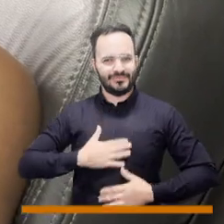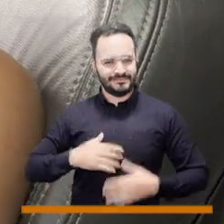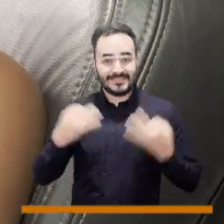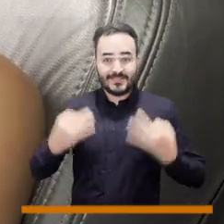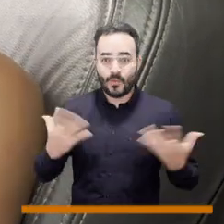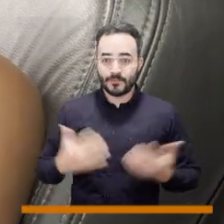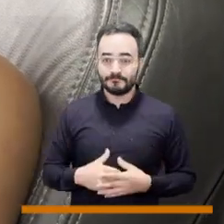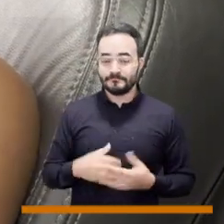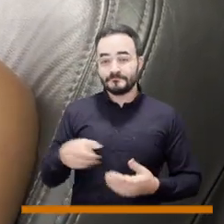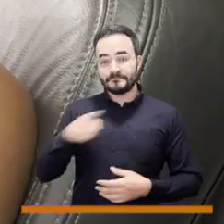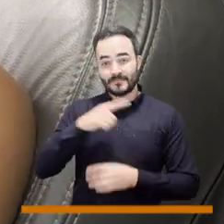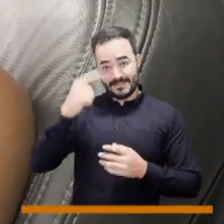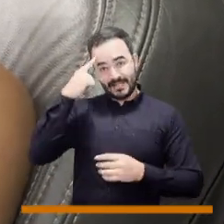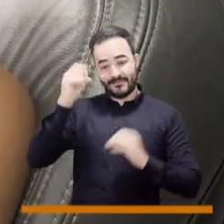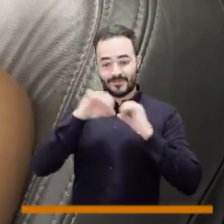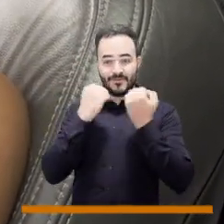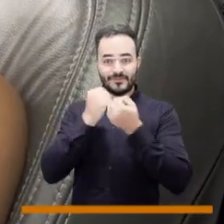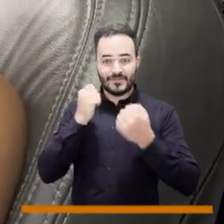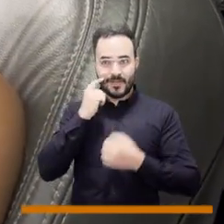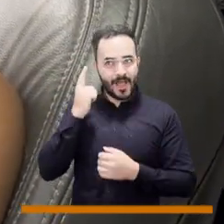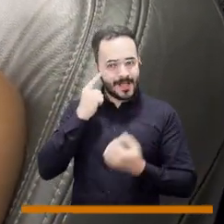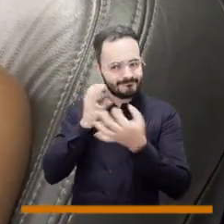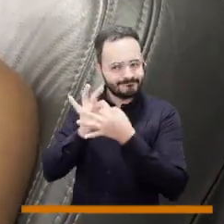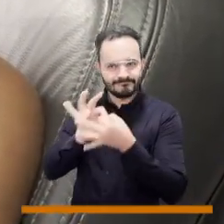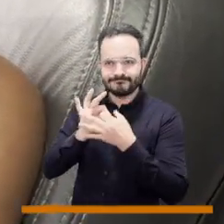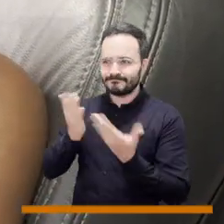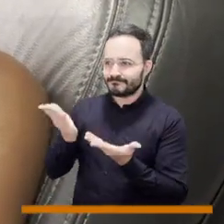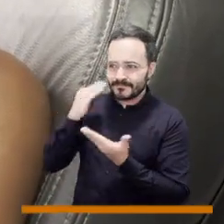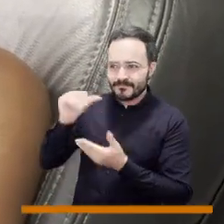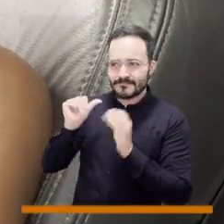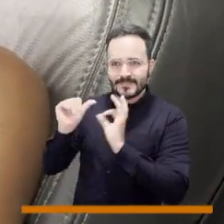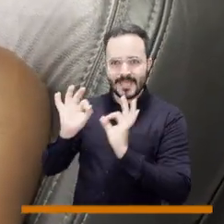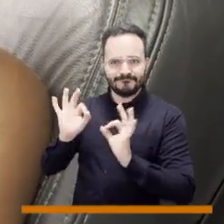más segura para nosotras las mujeres. Desde el Consejo de Medellín